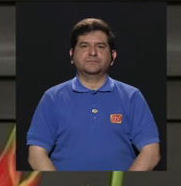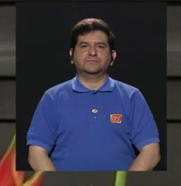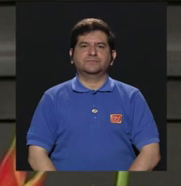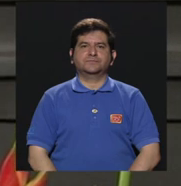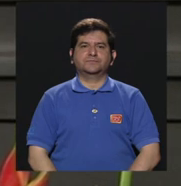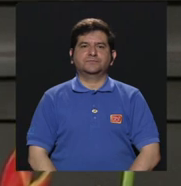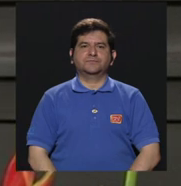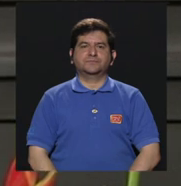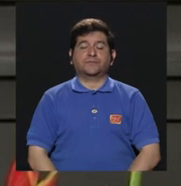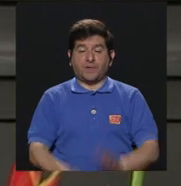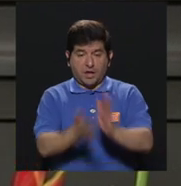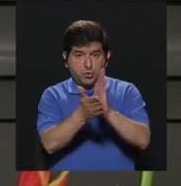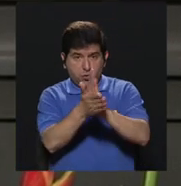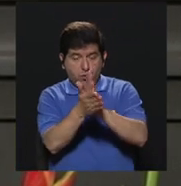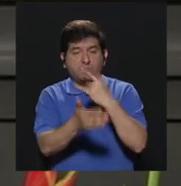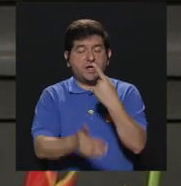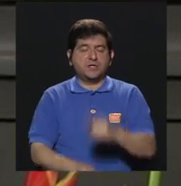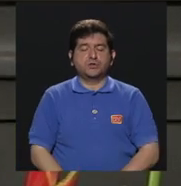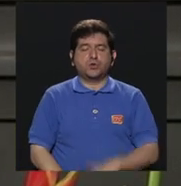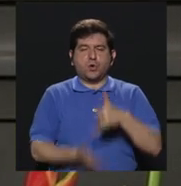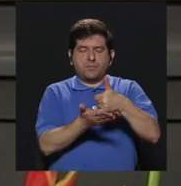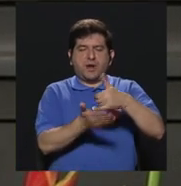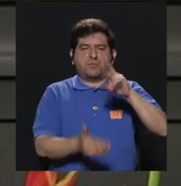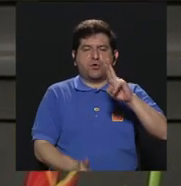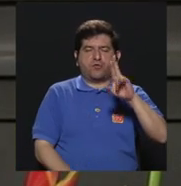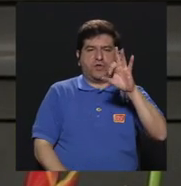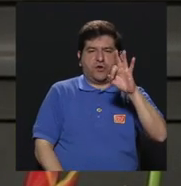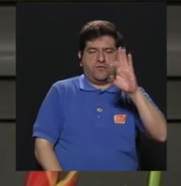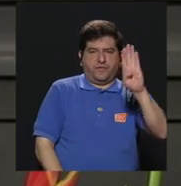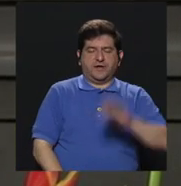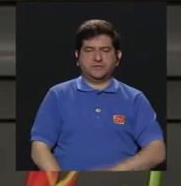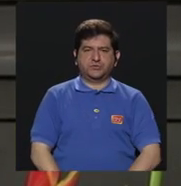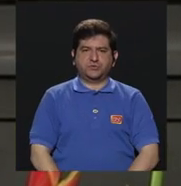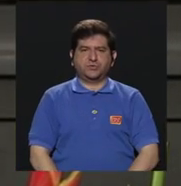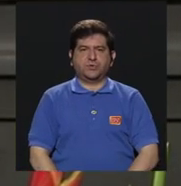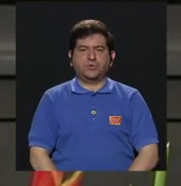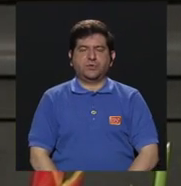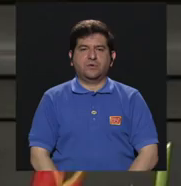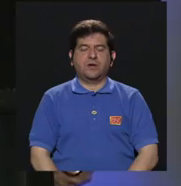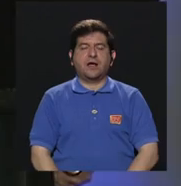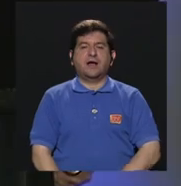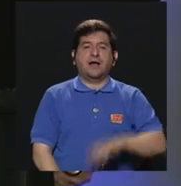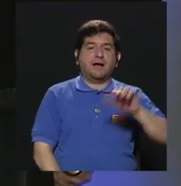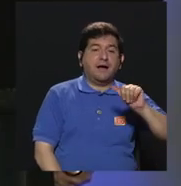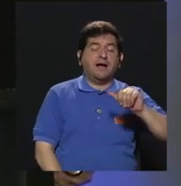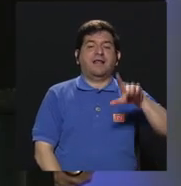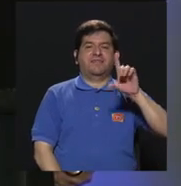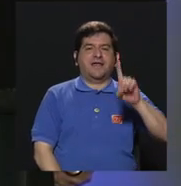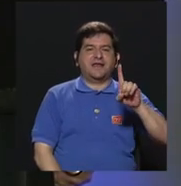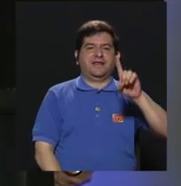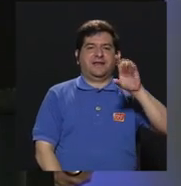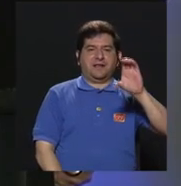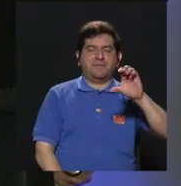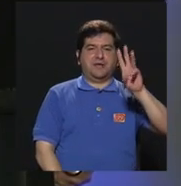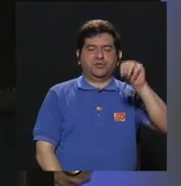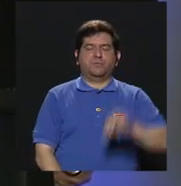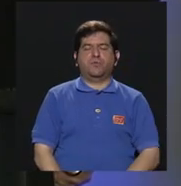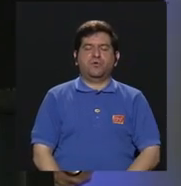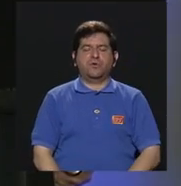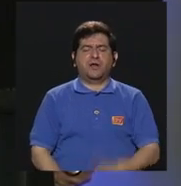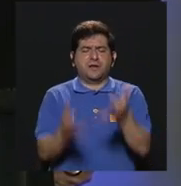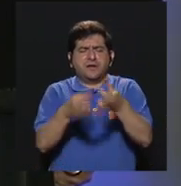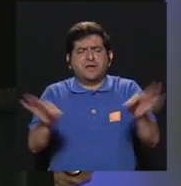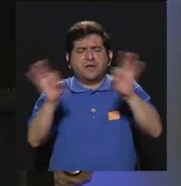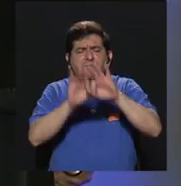El certificado dice: Premio Rodrigo Facio Brenes a Daniel Camacho Monge, ilustre